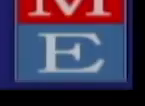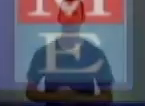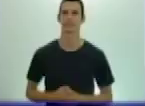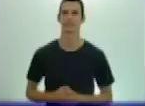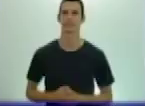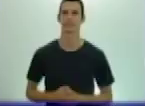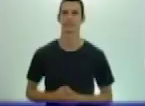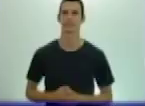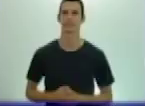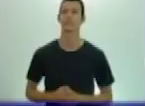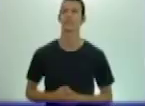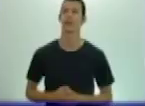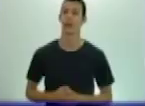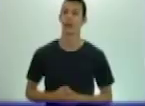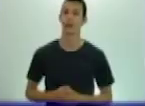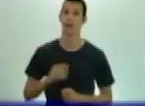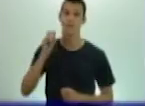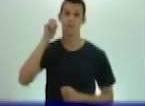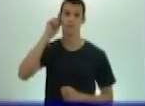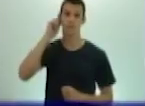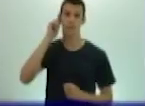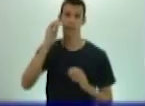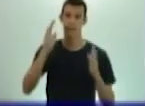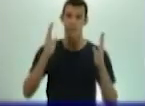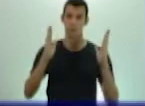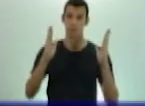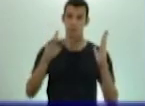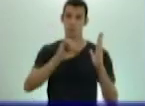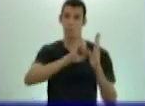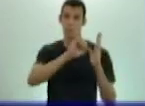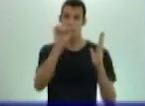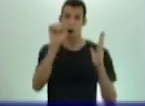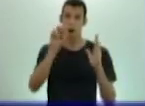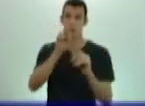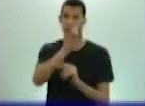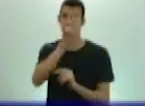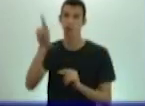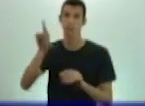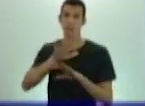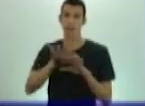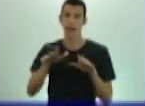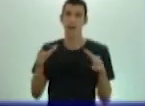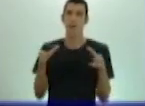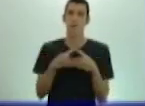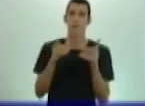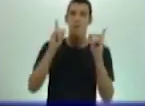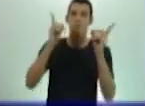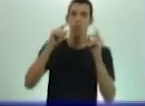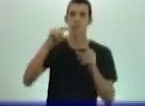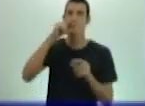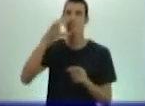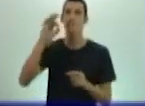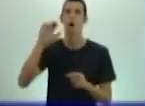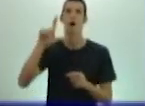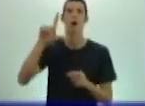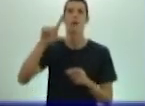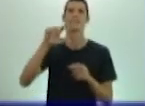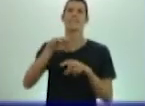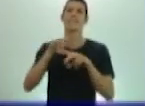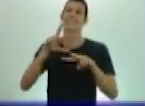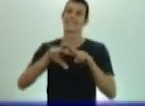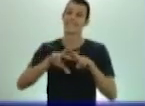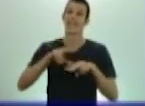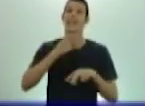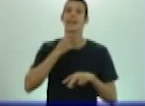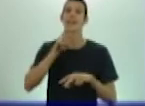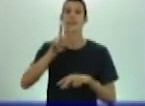Luego de la Revolución de Febrero, el partido bolchevique, que además hacía sus actividades clandestinas, comienza a realizar sus actividades